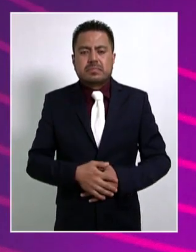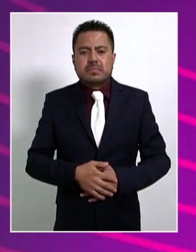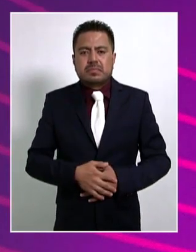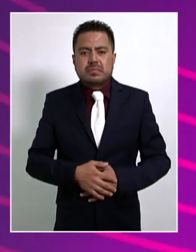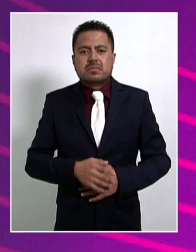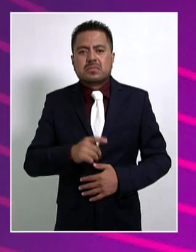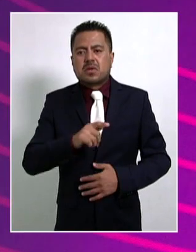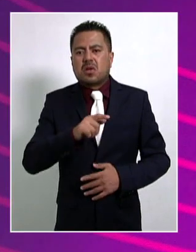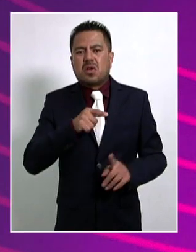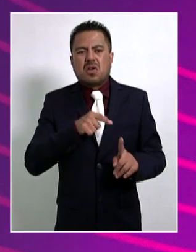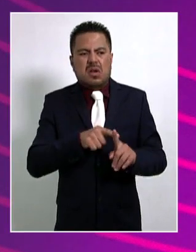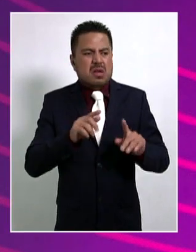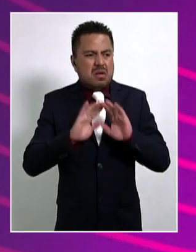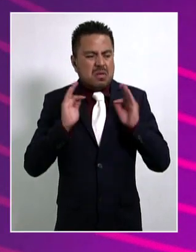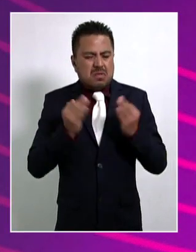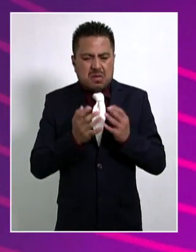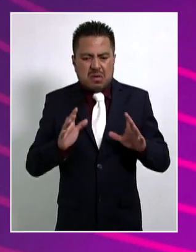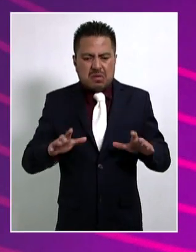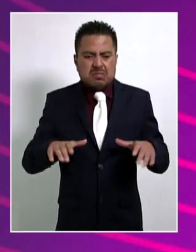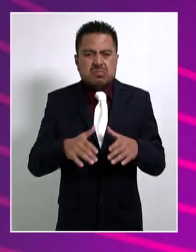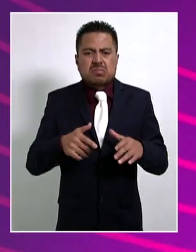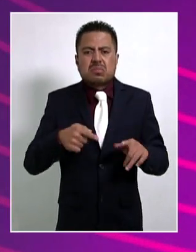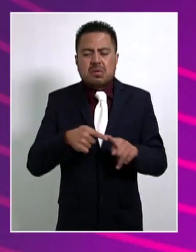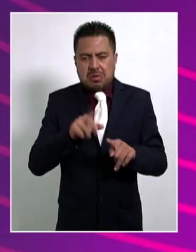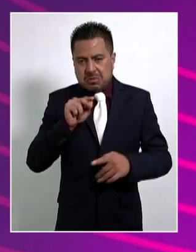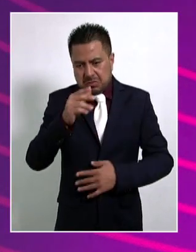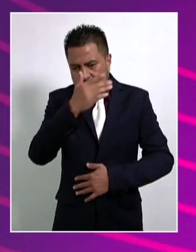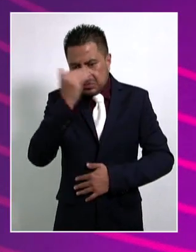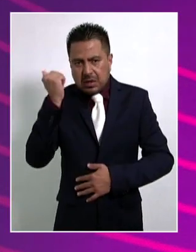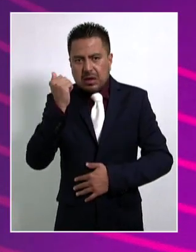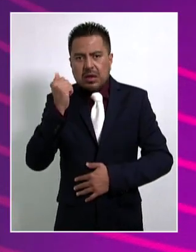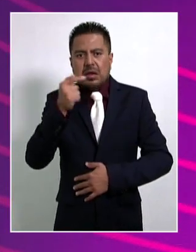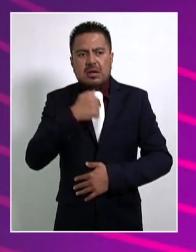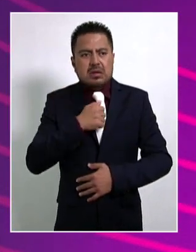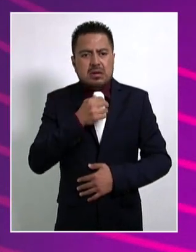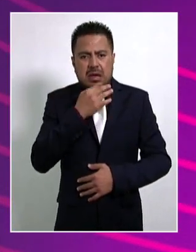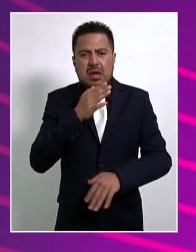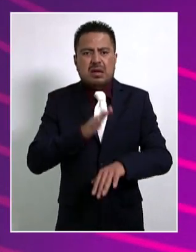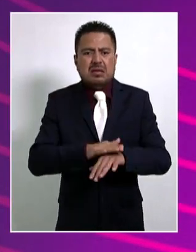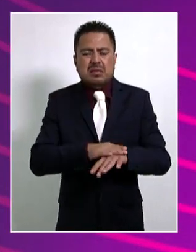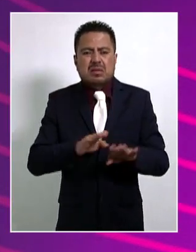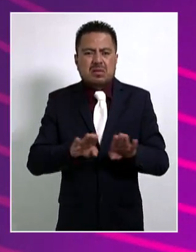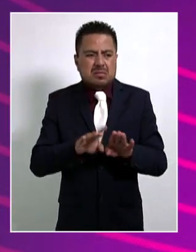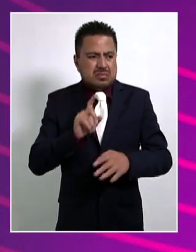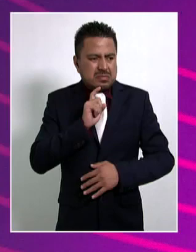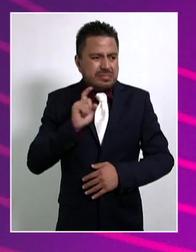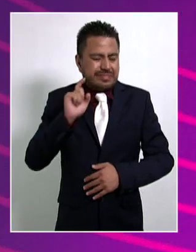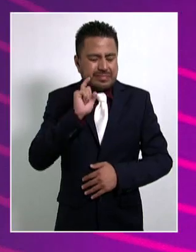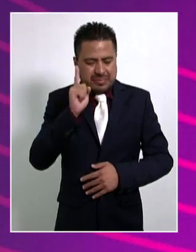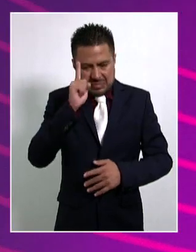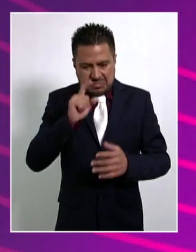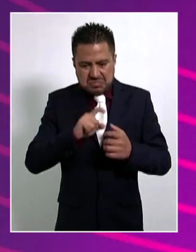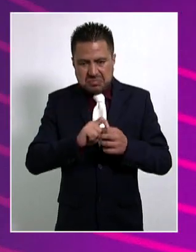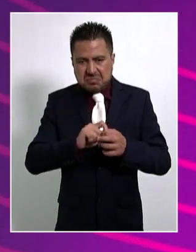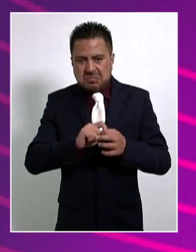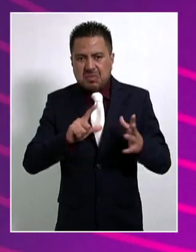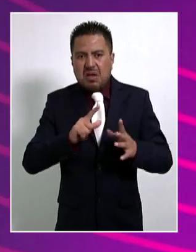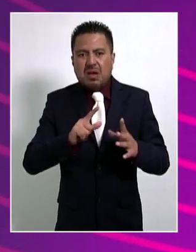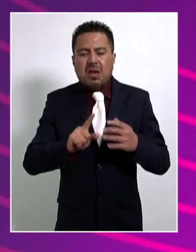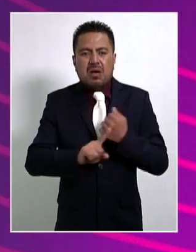y por una cuestión incluso, no sé si llamarla de género, porque otros